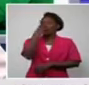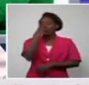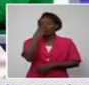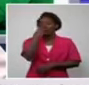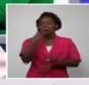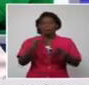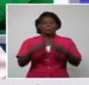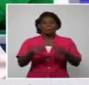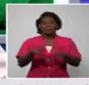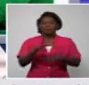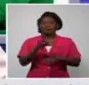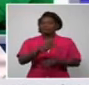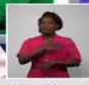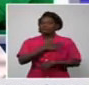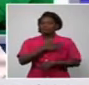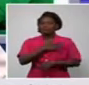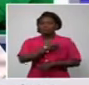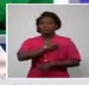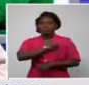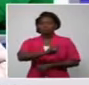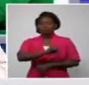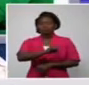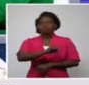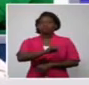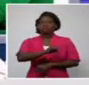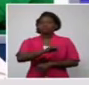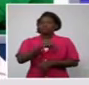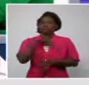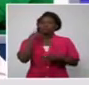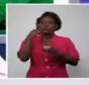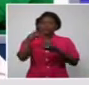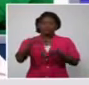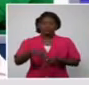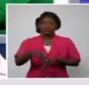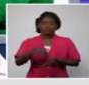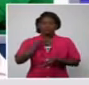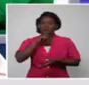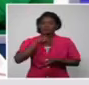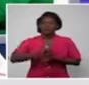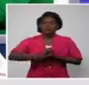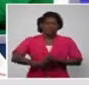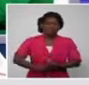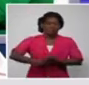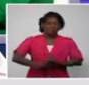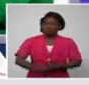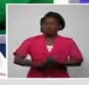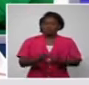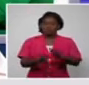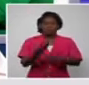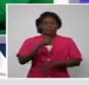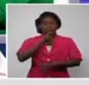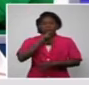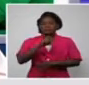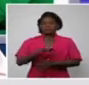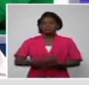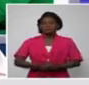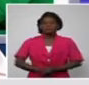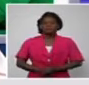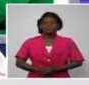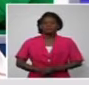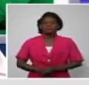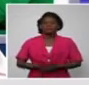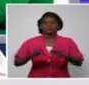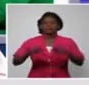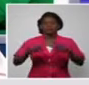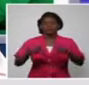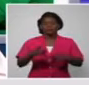lamentablemente hace una parada cardíaca en las historias, de la cual no fue posible su reanimación cardiopulmonar. Reiteramos